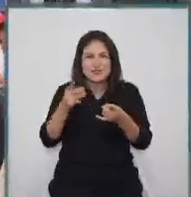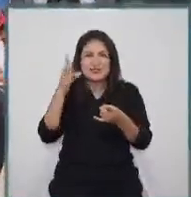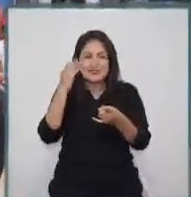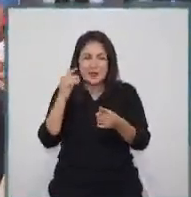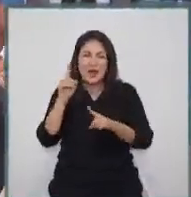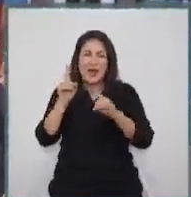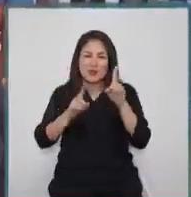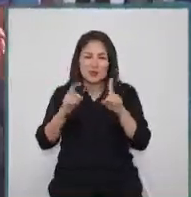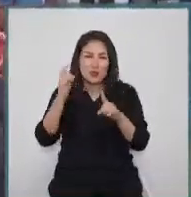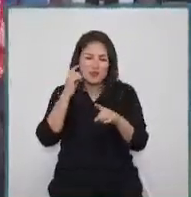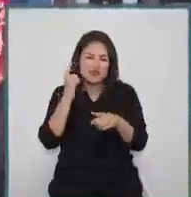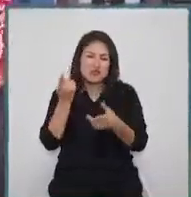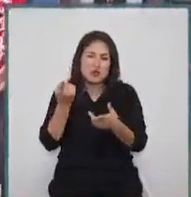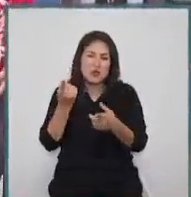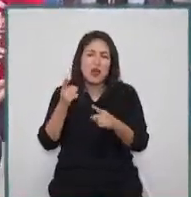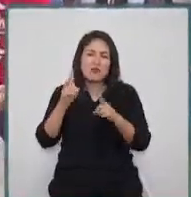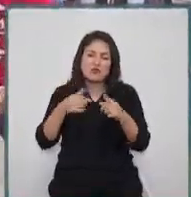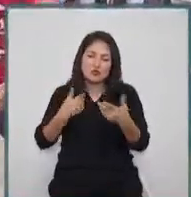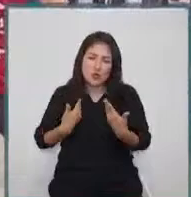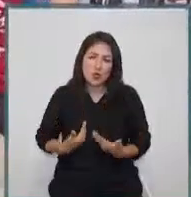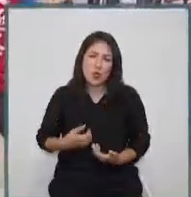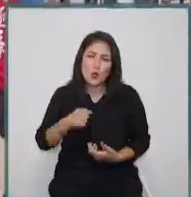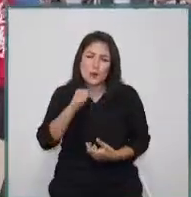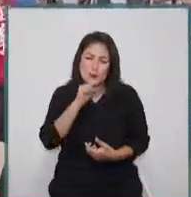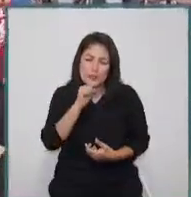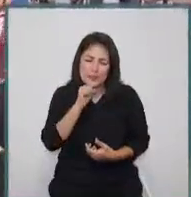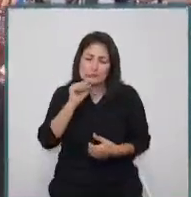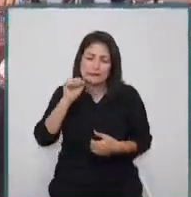vez como se dice en forma tardía, ya mayor,